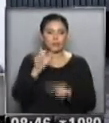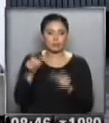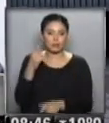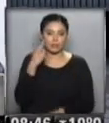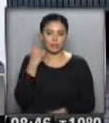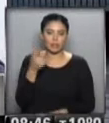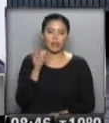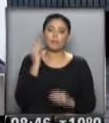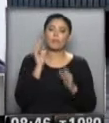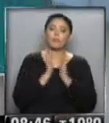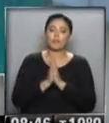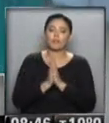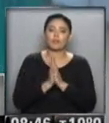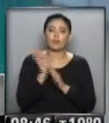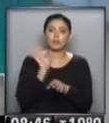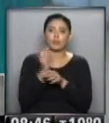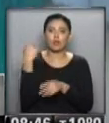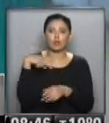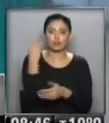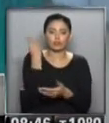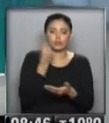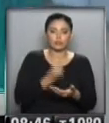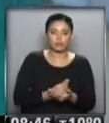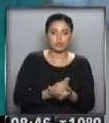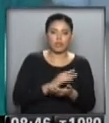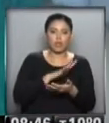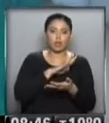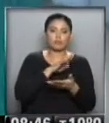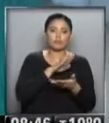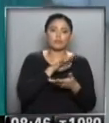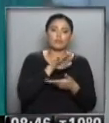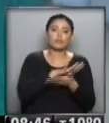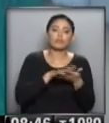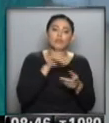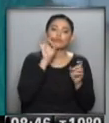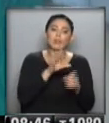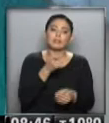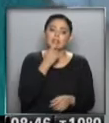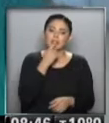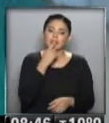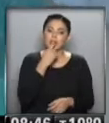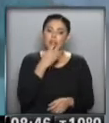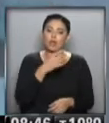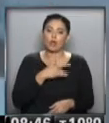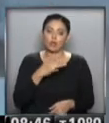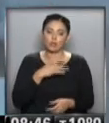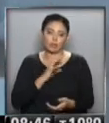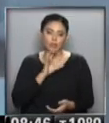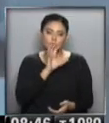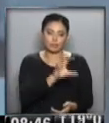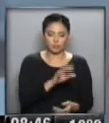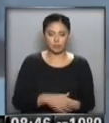pongan un segundo nuestro lugar la única solución que tienen nuestros hijos para vivir es un corazón y